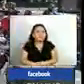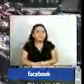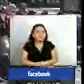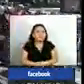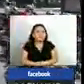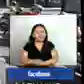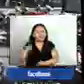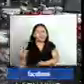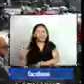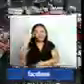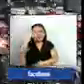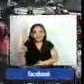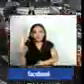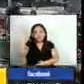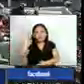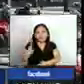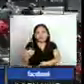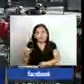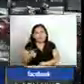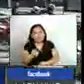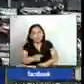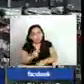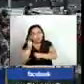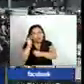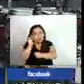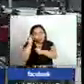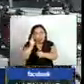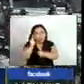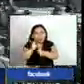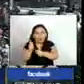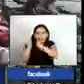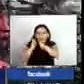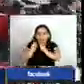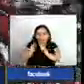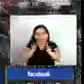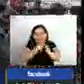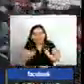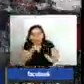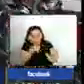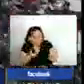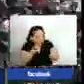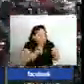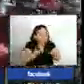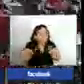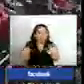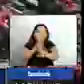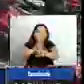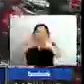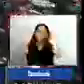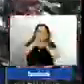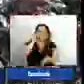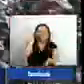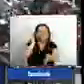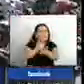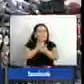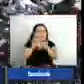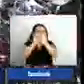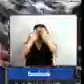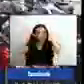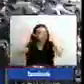En Brasil, centenares de trabajadores de servicios de entrega, domicilio de alimentos y mensajería se declararon en huelga general.